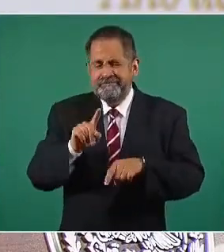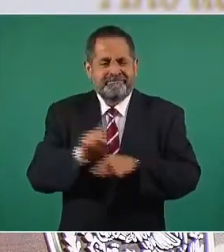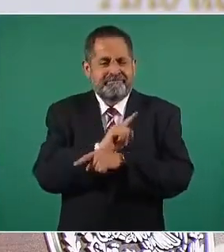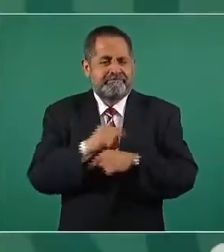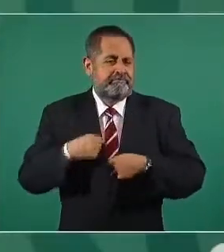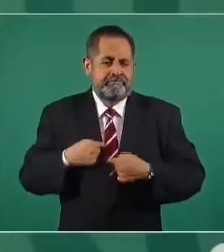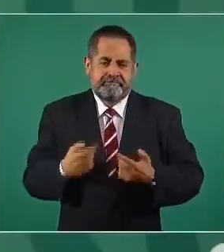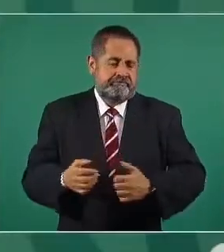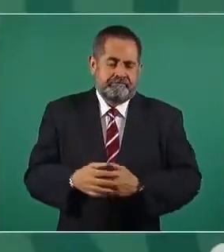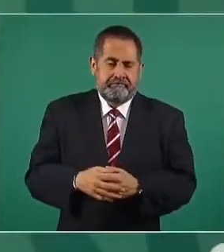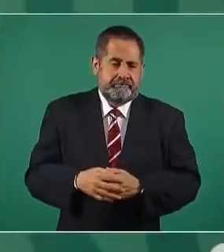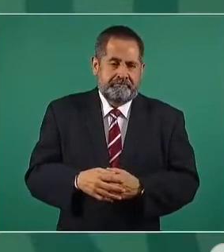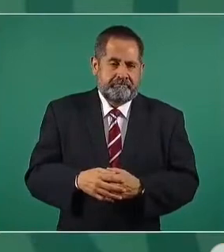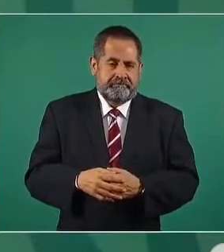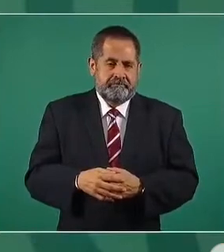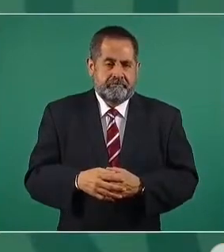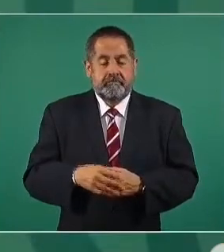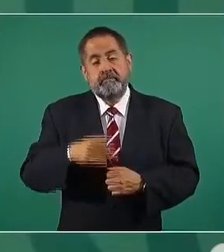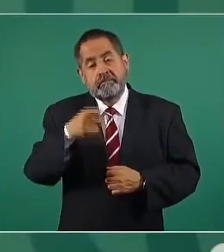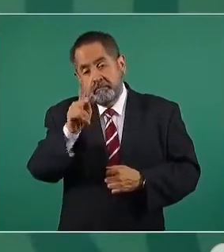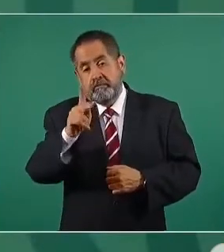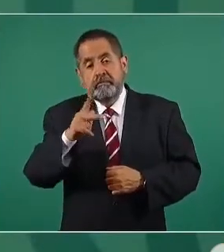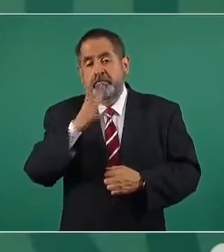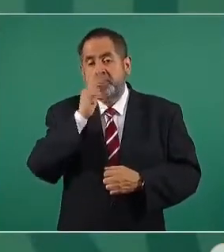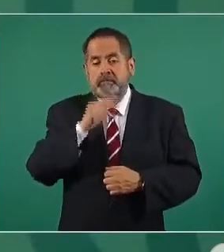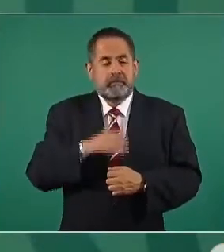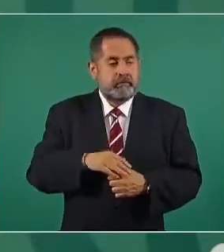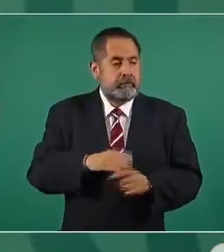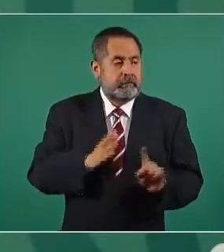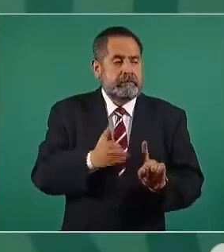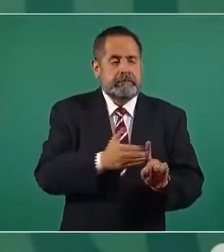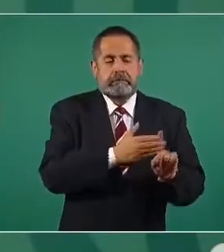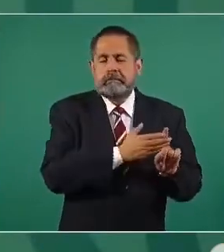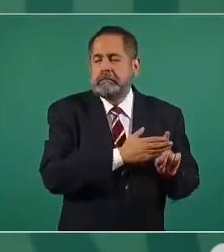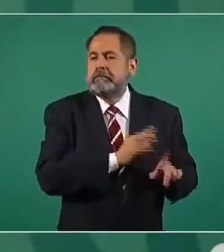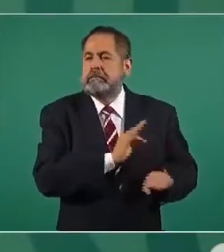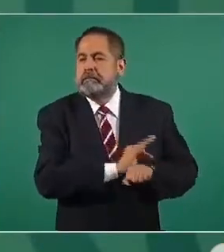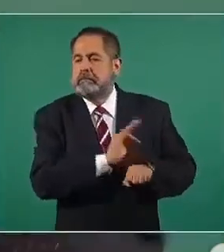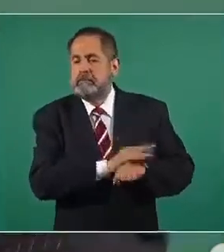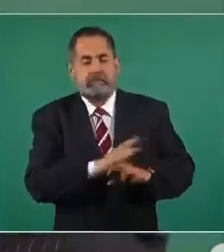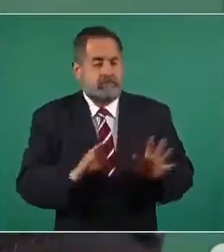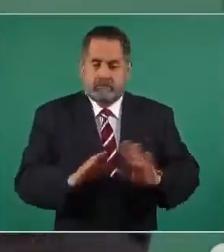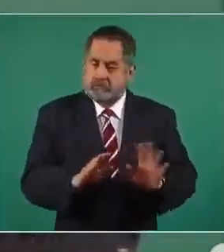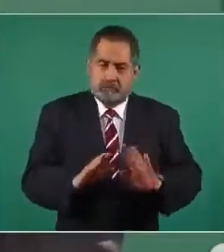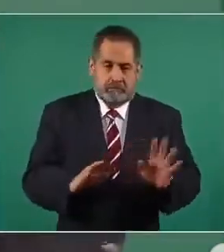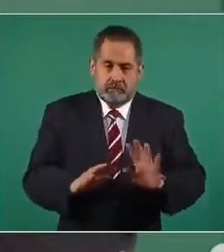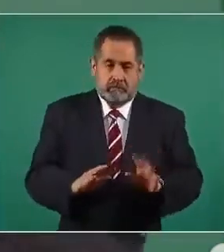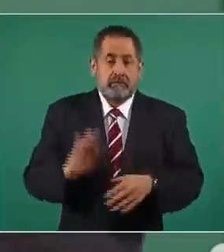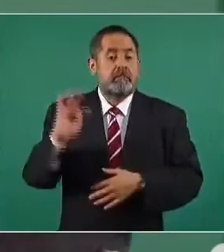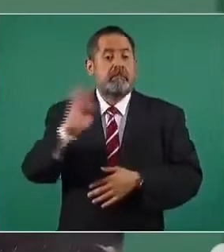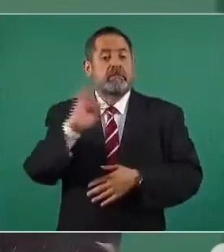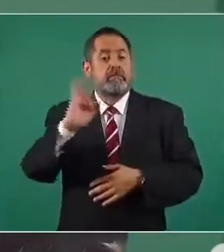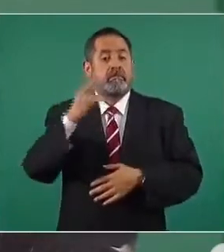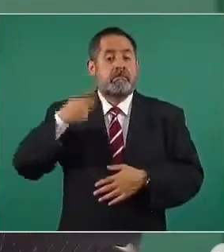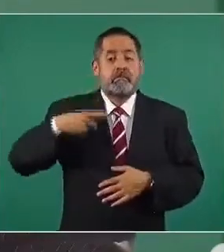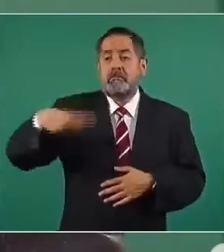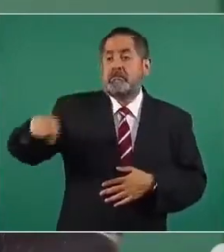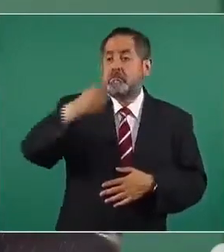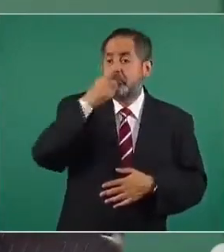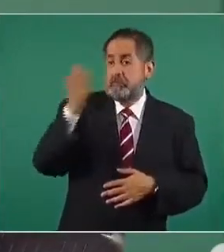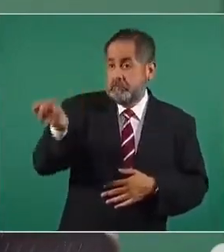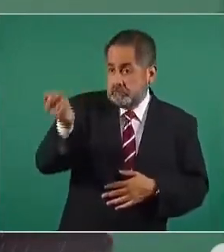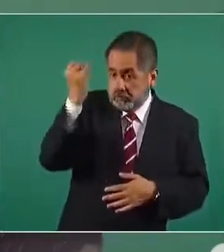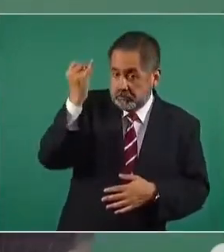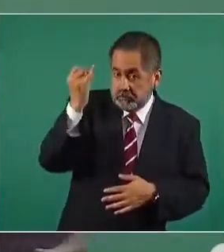también no puedo yo ser tapadera. Si la gente dice sí, que se investigue, bueno, pues la autoridad